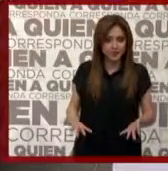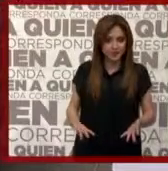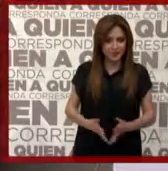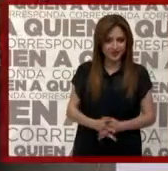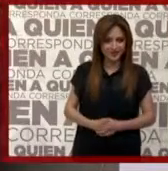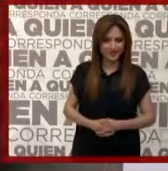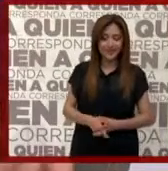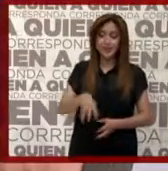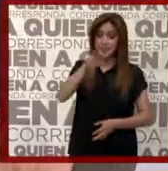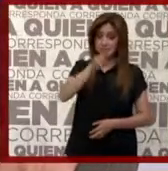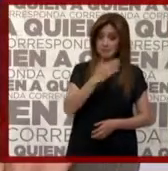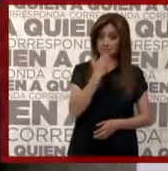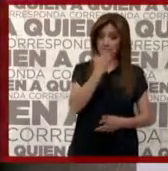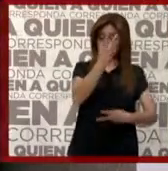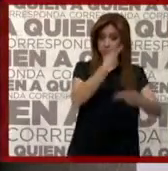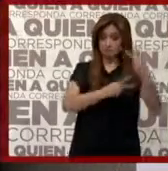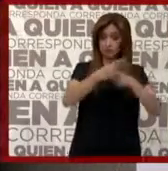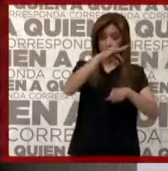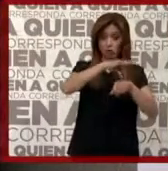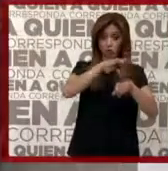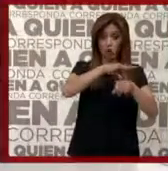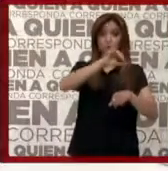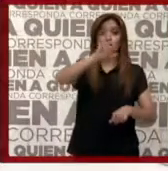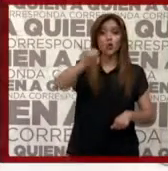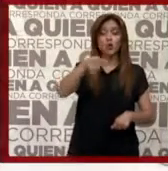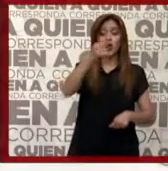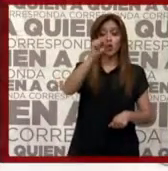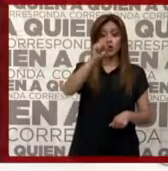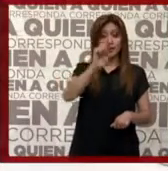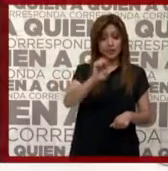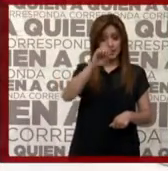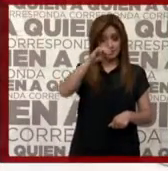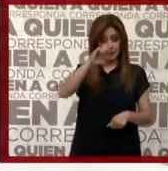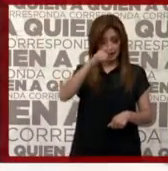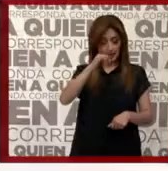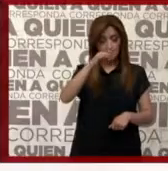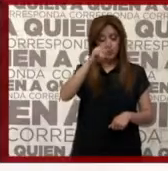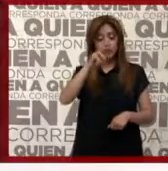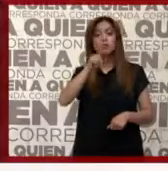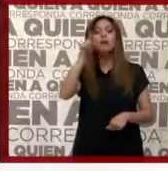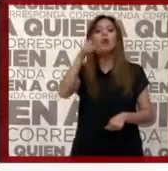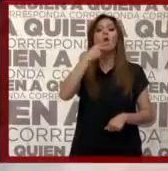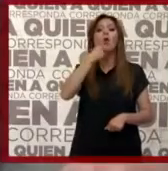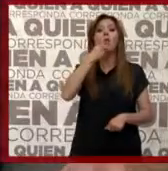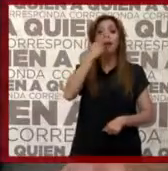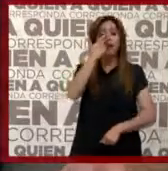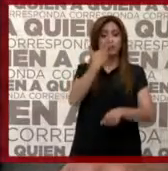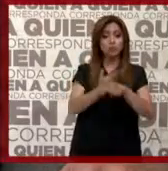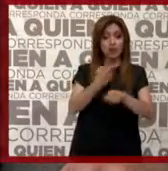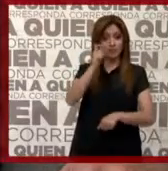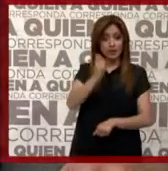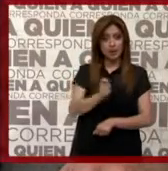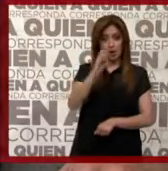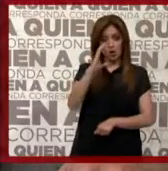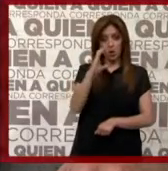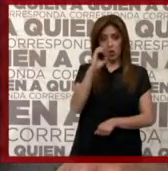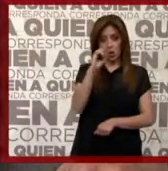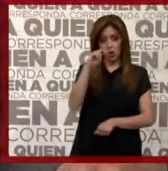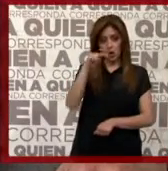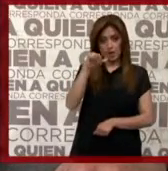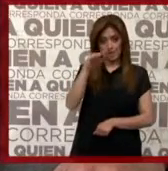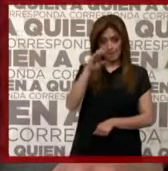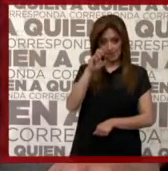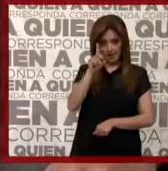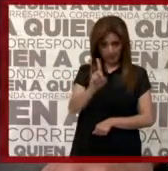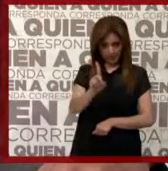doy la más cordial bienvenida al doctor josé mercé moctezuma comisionado nacional de arbitraje médico conamed bienvenido te agradezco mucho que es